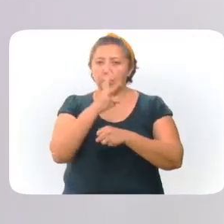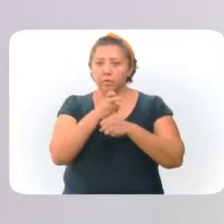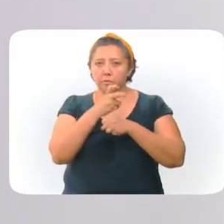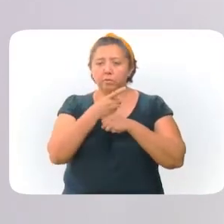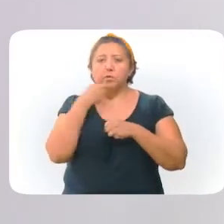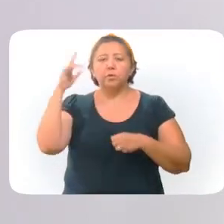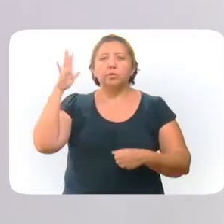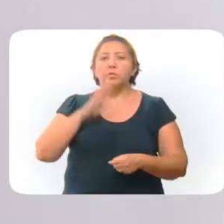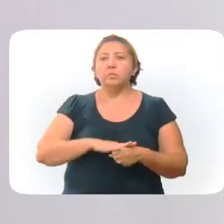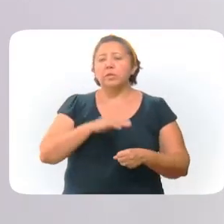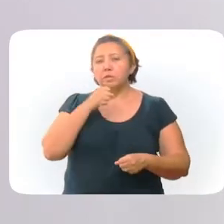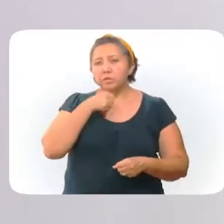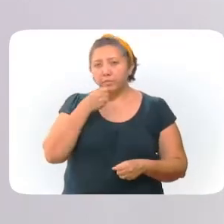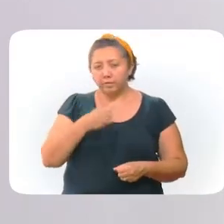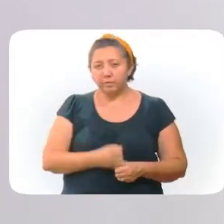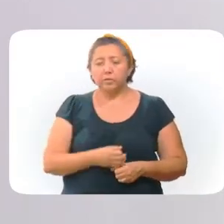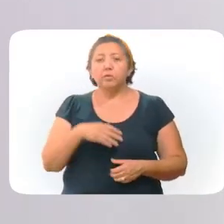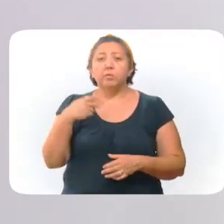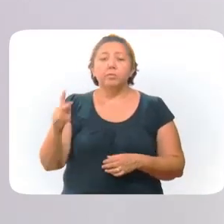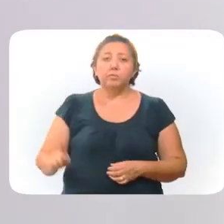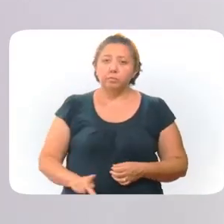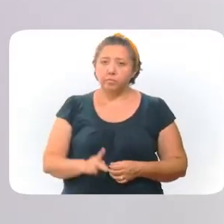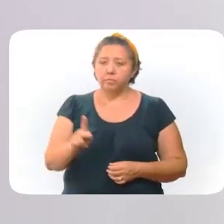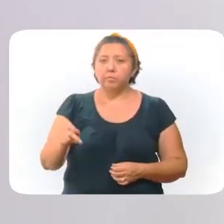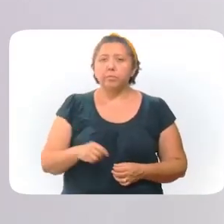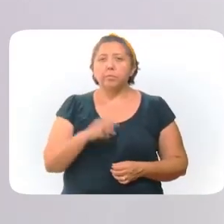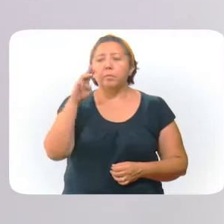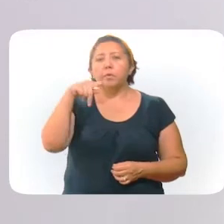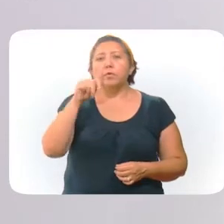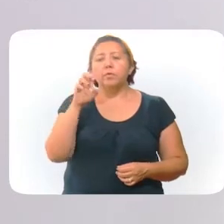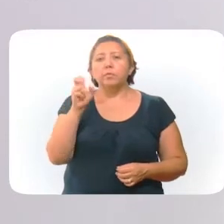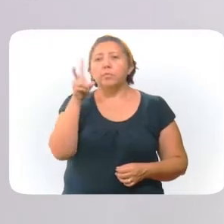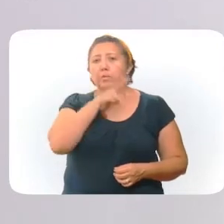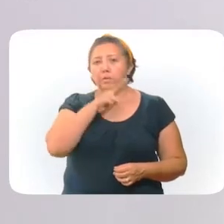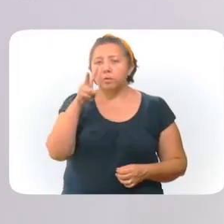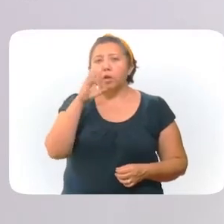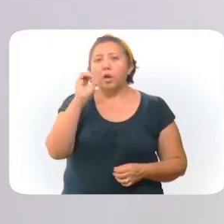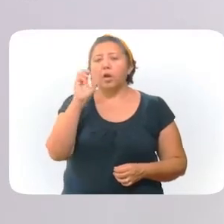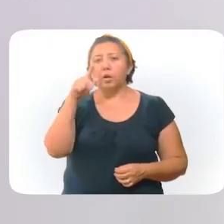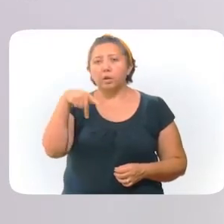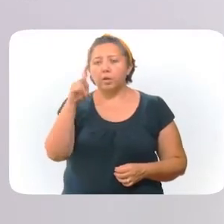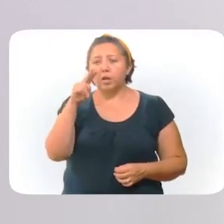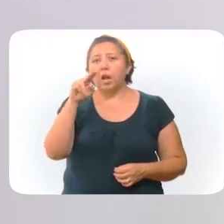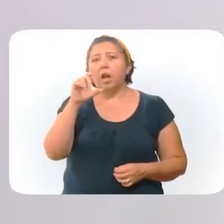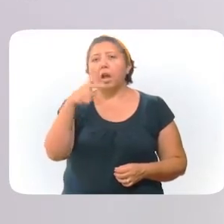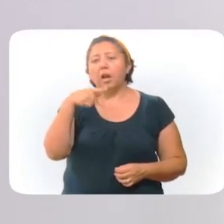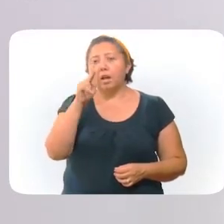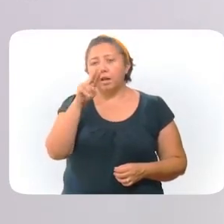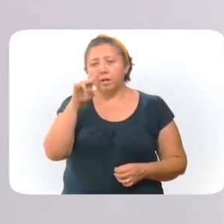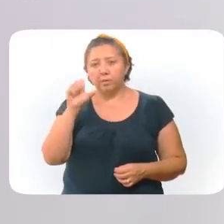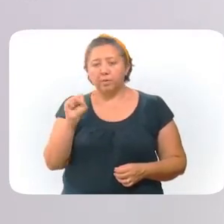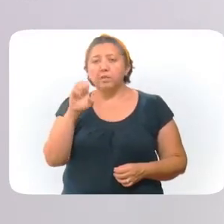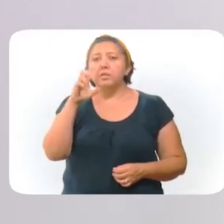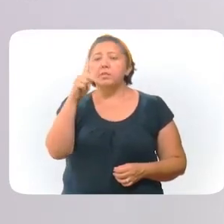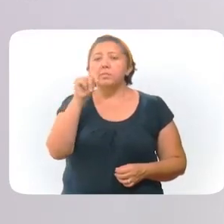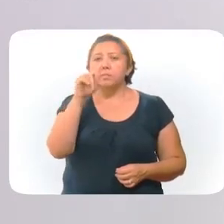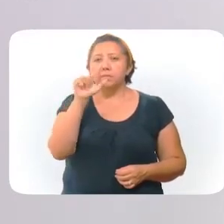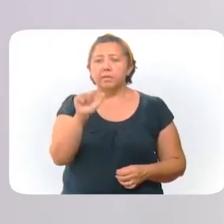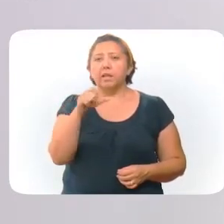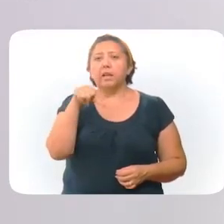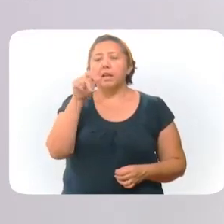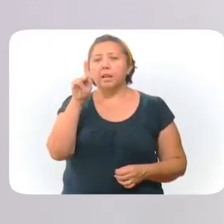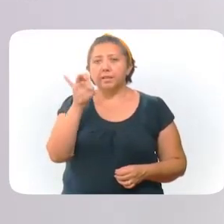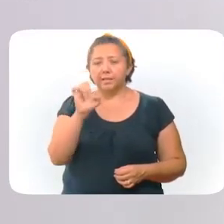dosis de adultos mayores en los siguientes municipios: Motul, Valladolid, Concal, Cagua, Cuncunul, Espita, Ticul,